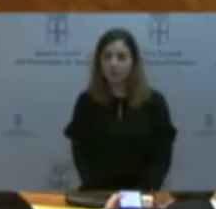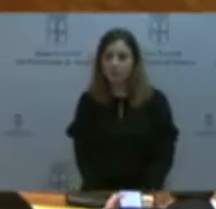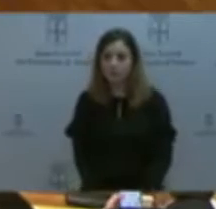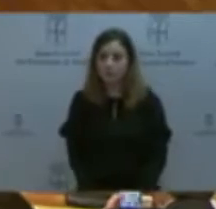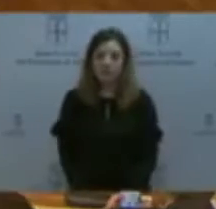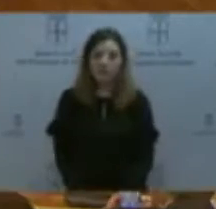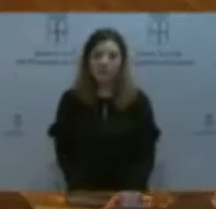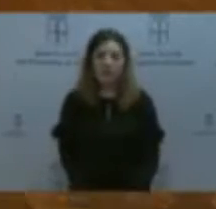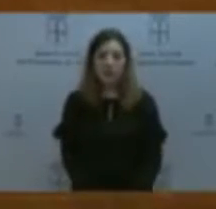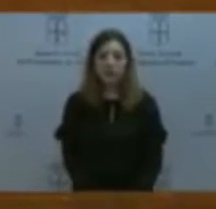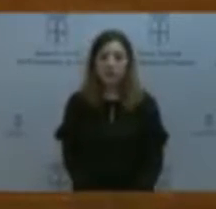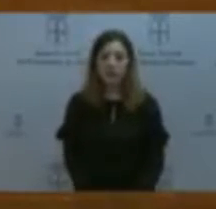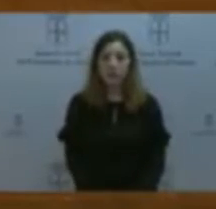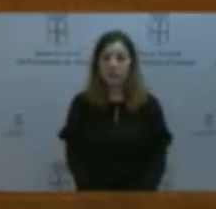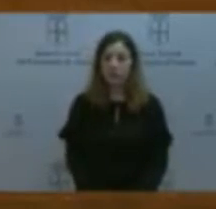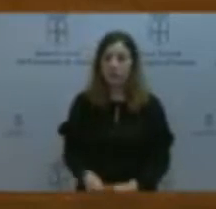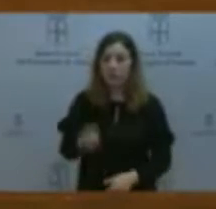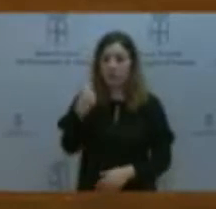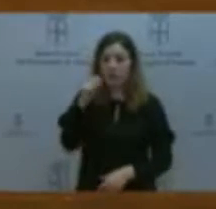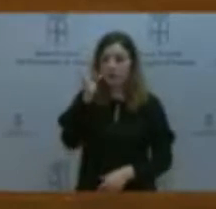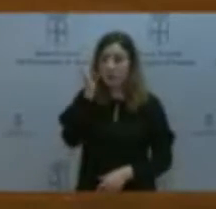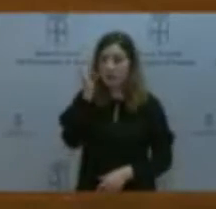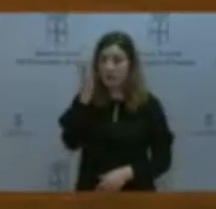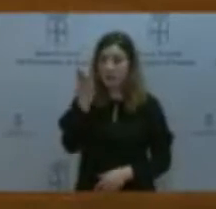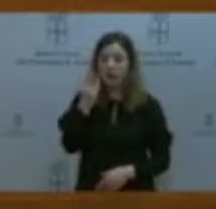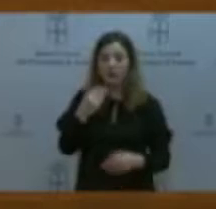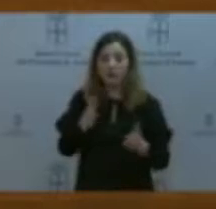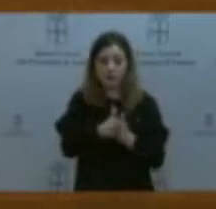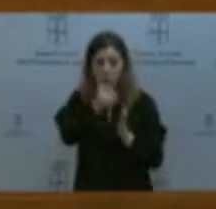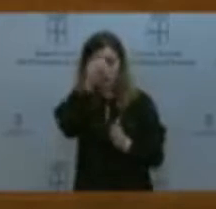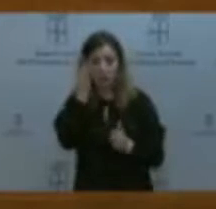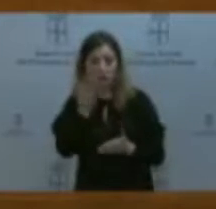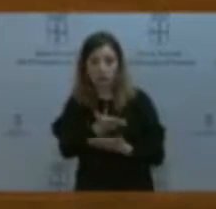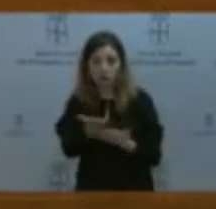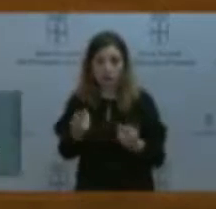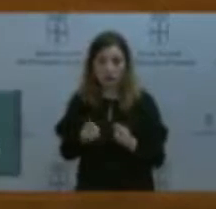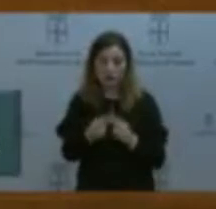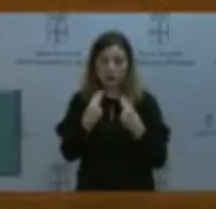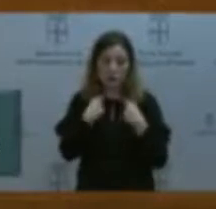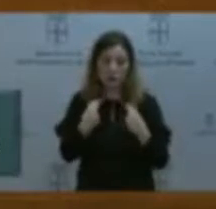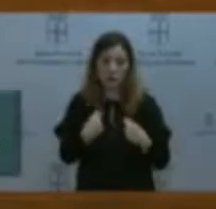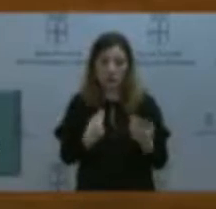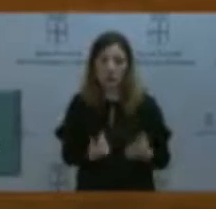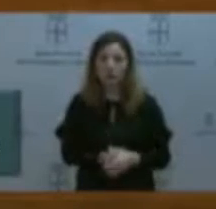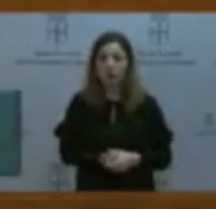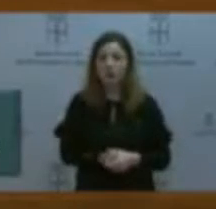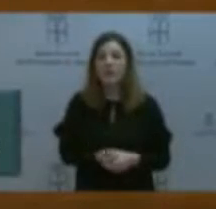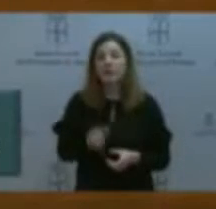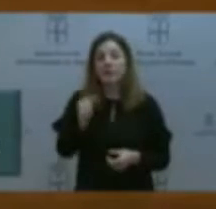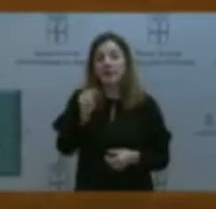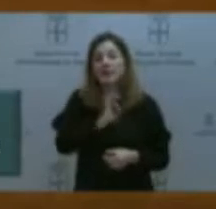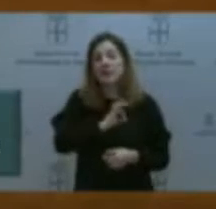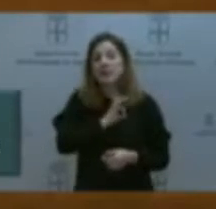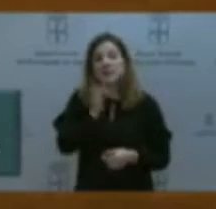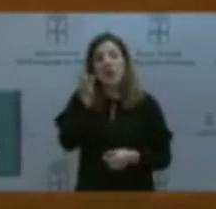Presidenta, compañeros y compañeras diputadas, señora Fernández, la verdad que en su intervención,